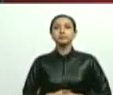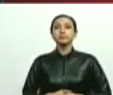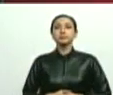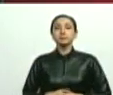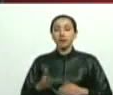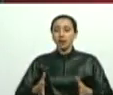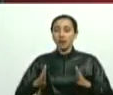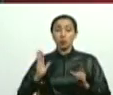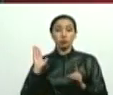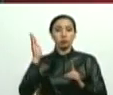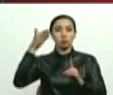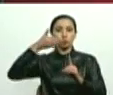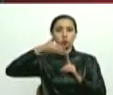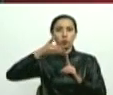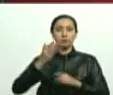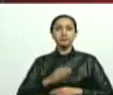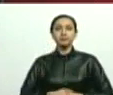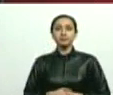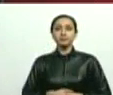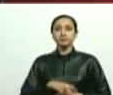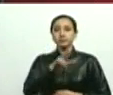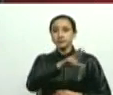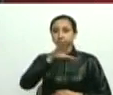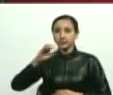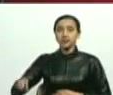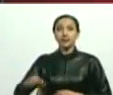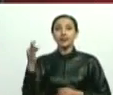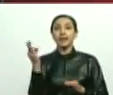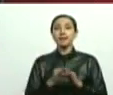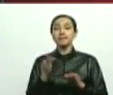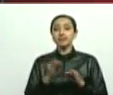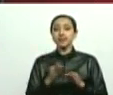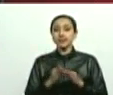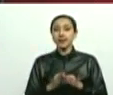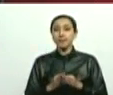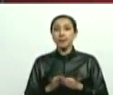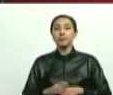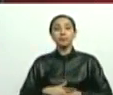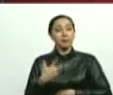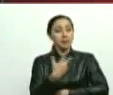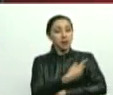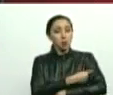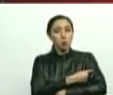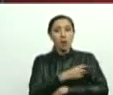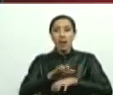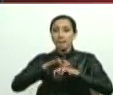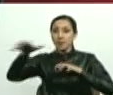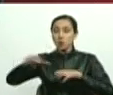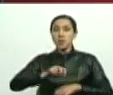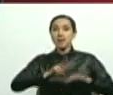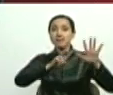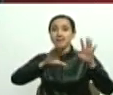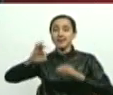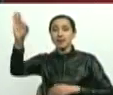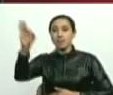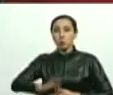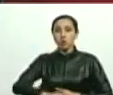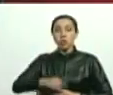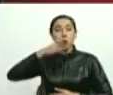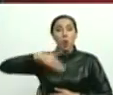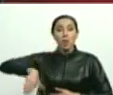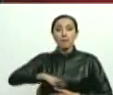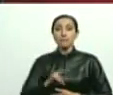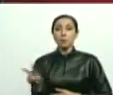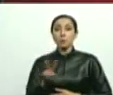meta. 30 de septiembre, haber vacunado el 70% del pueblo de